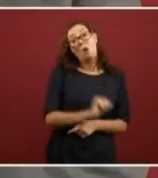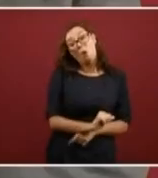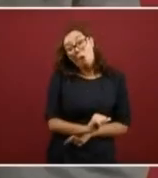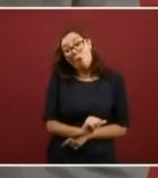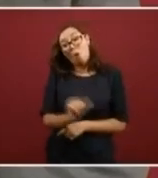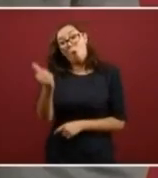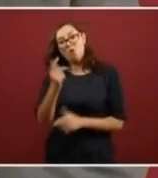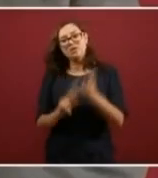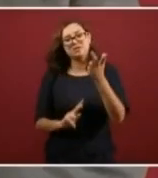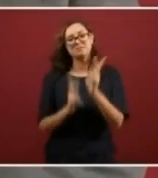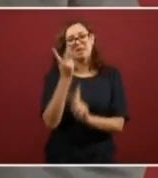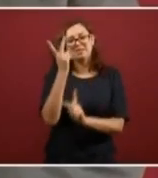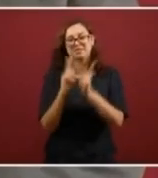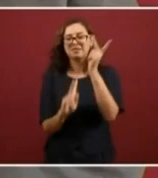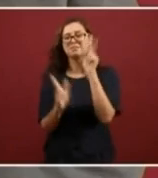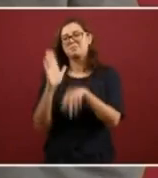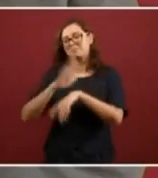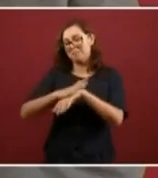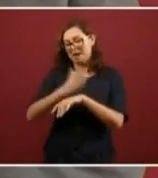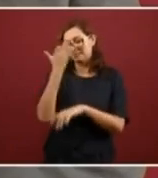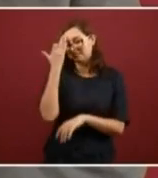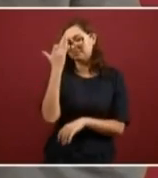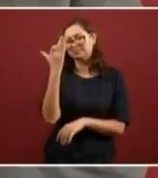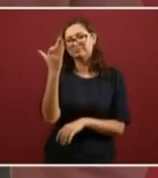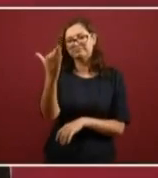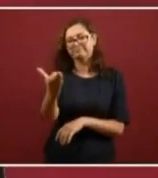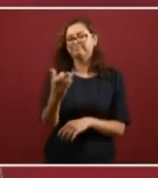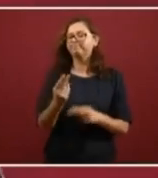tiempo, pero que vamos a